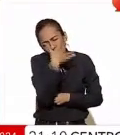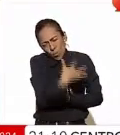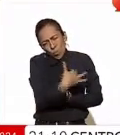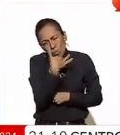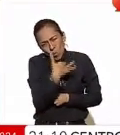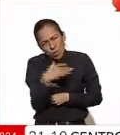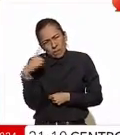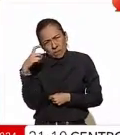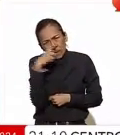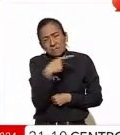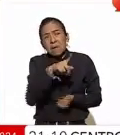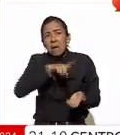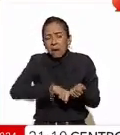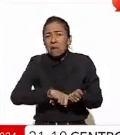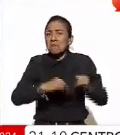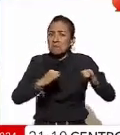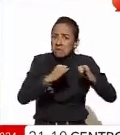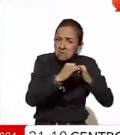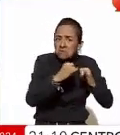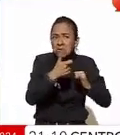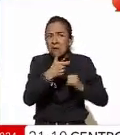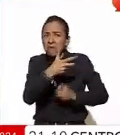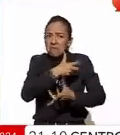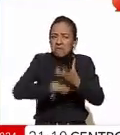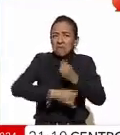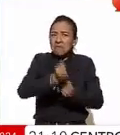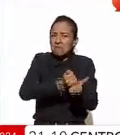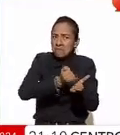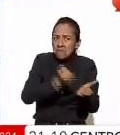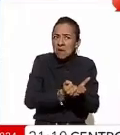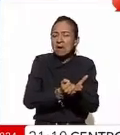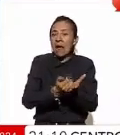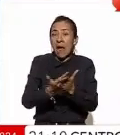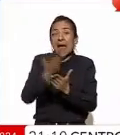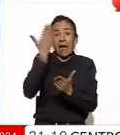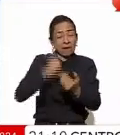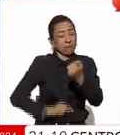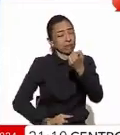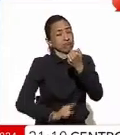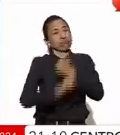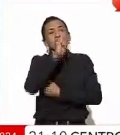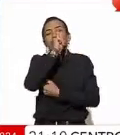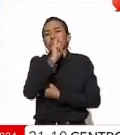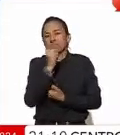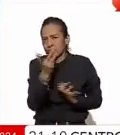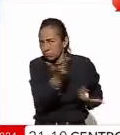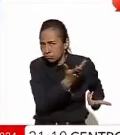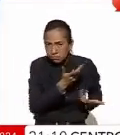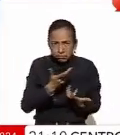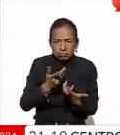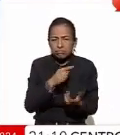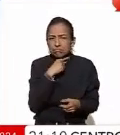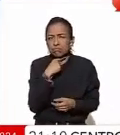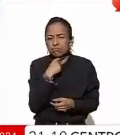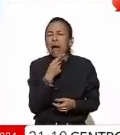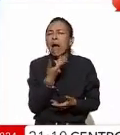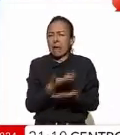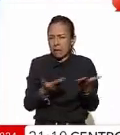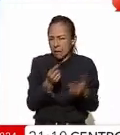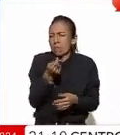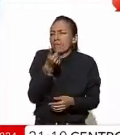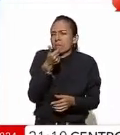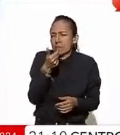y financiero, fiscal, que pues era un gran obstáculo o sigue siendo un gran obstáculo para alcanzar esos